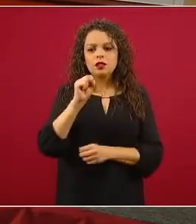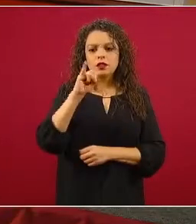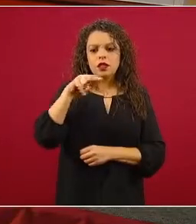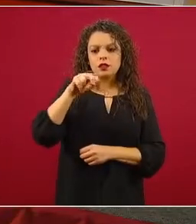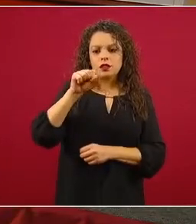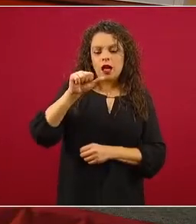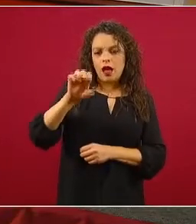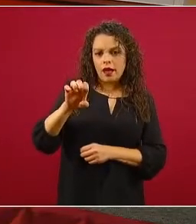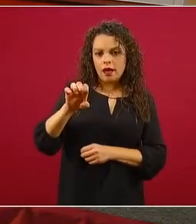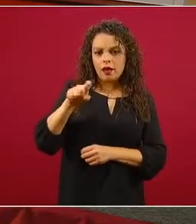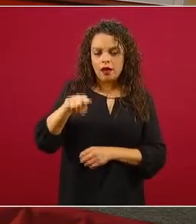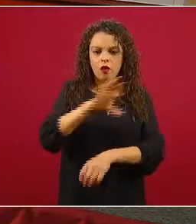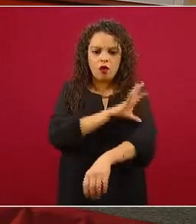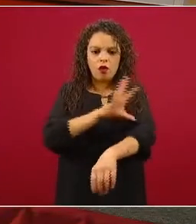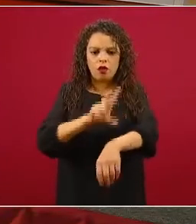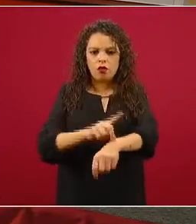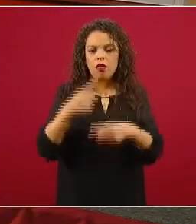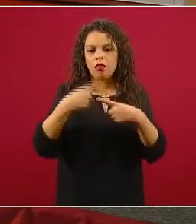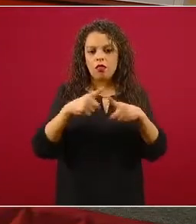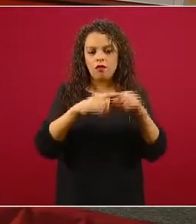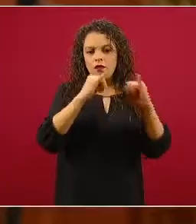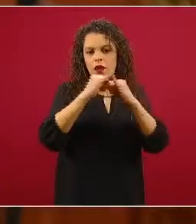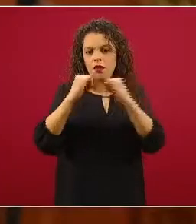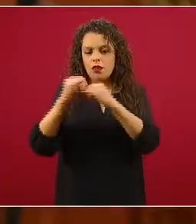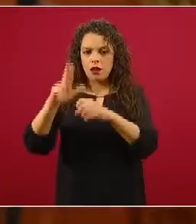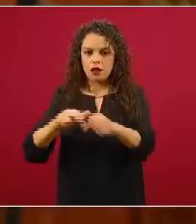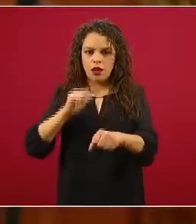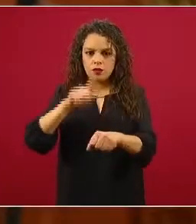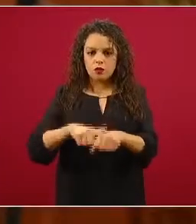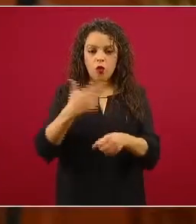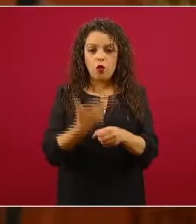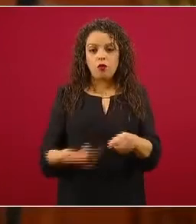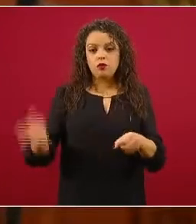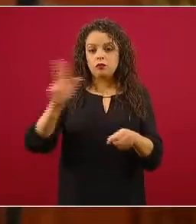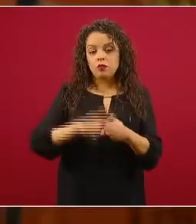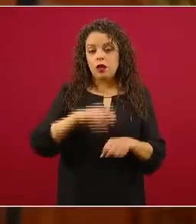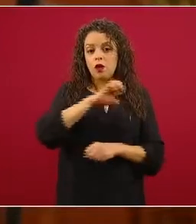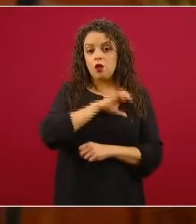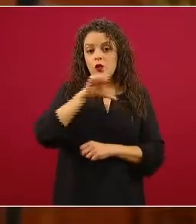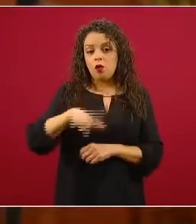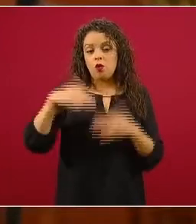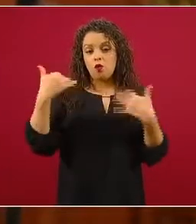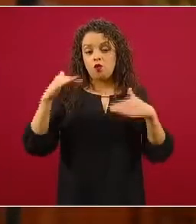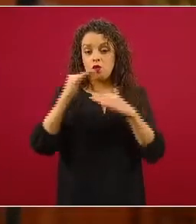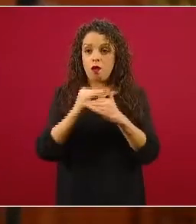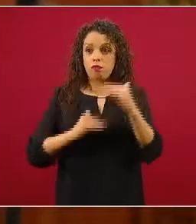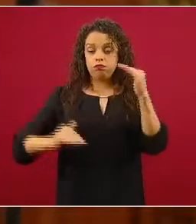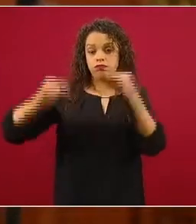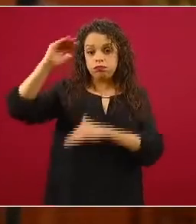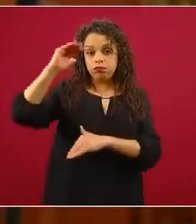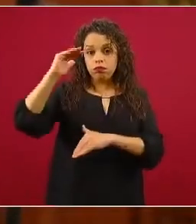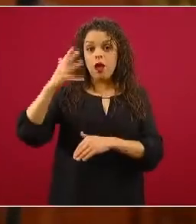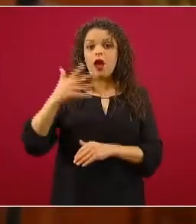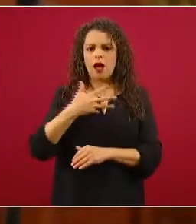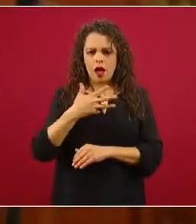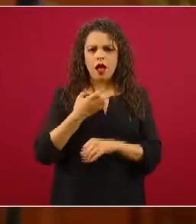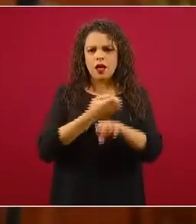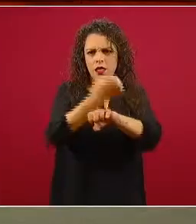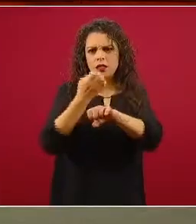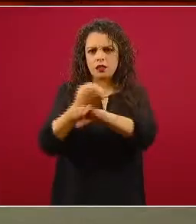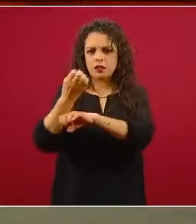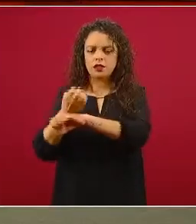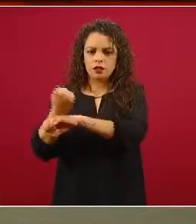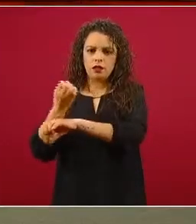los institutos nacionales y hospitales de alta especialidad que están en algunos estados de la República.